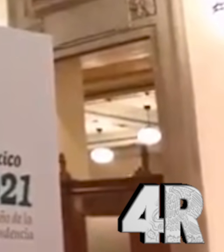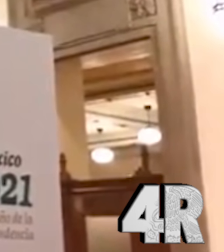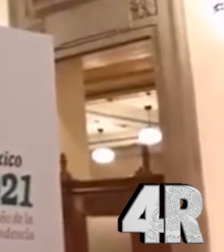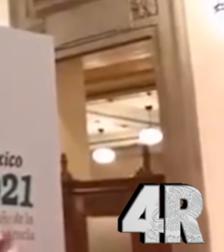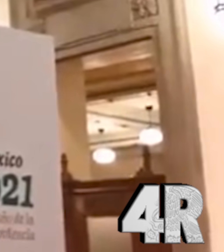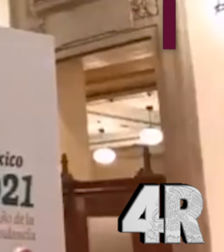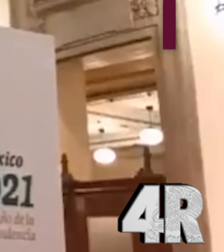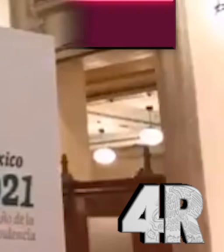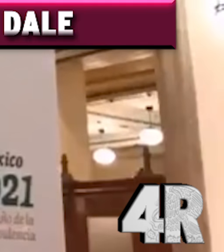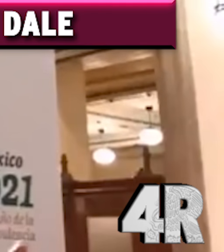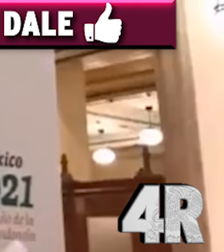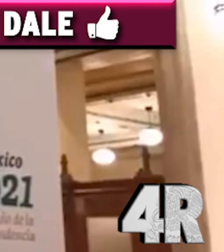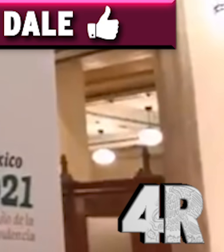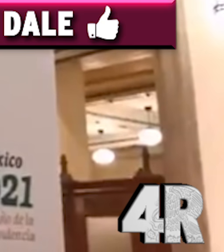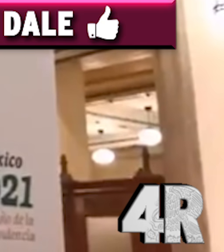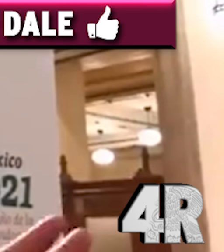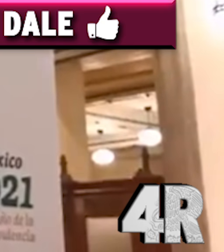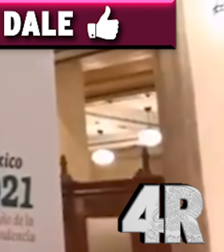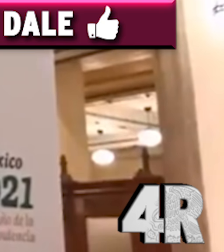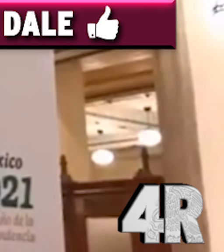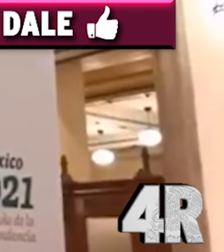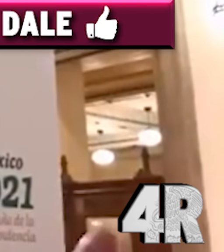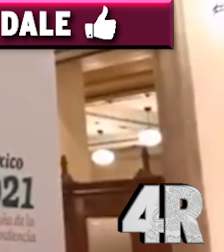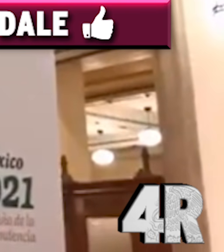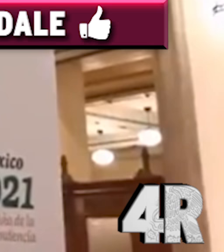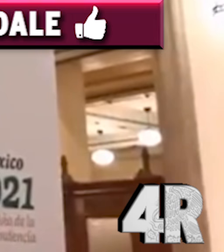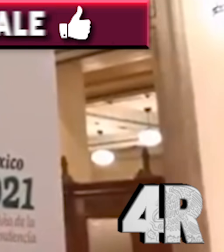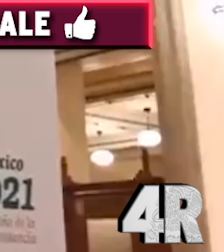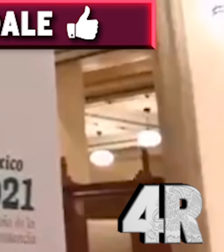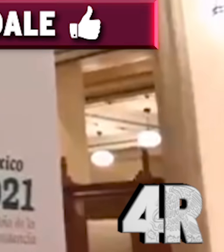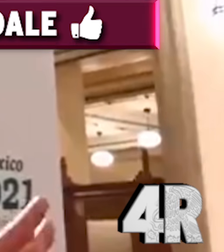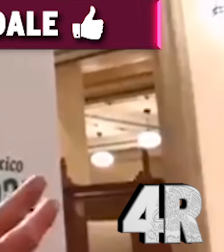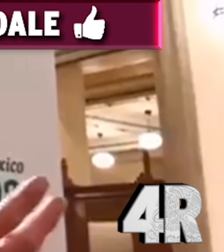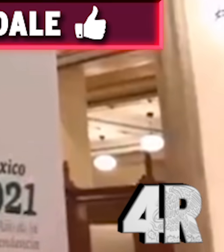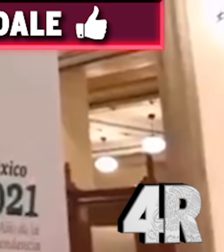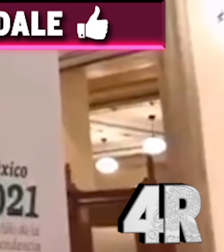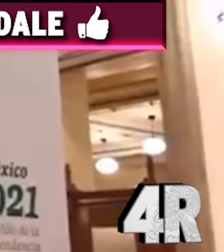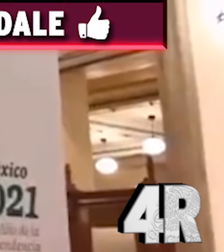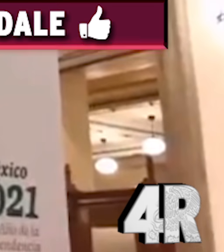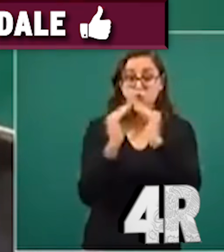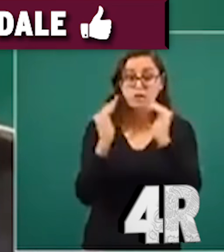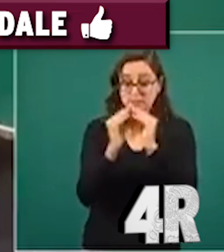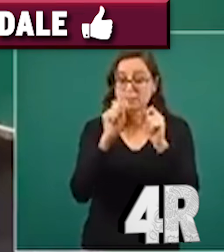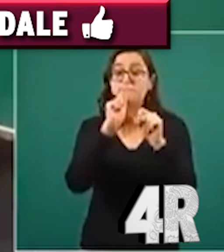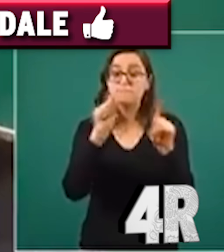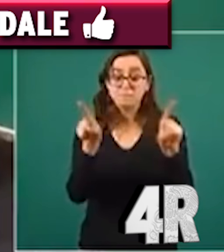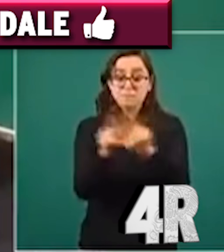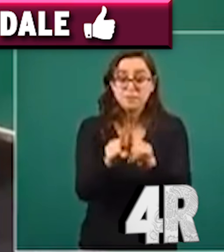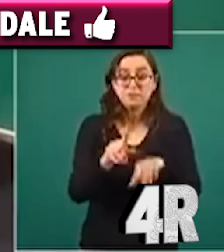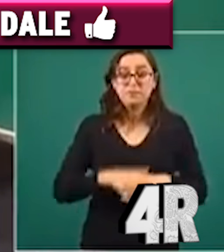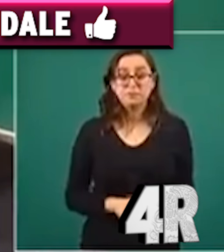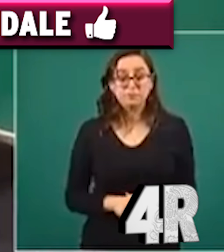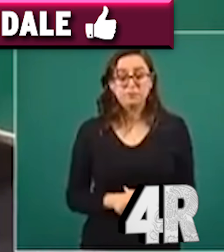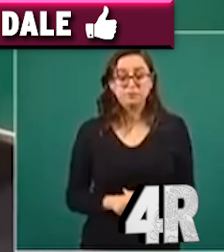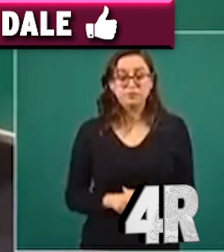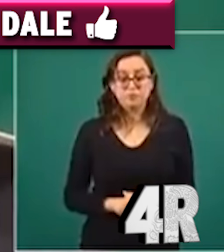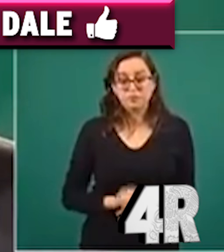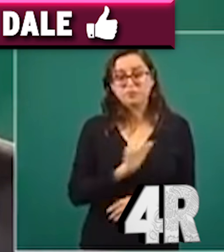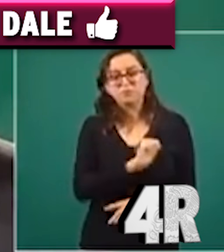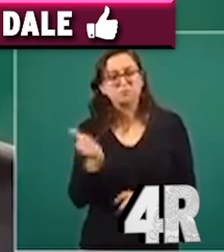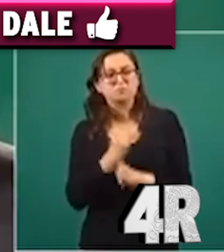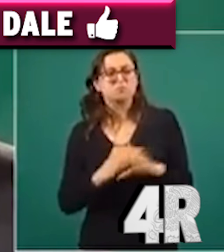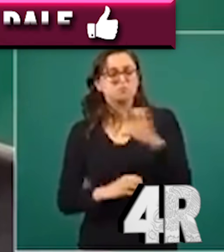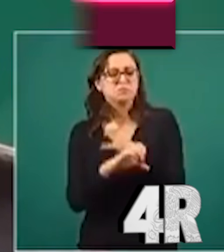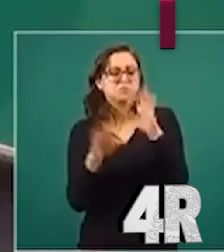de calumnias y como un verdadero genio les responde bastante elocuente, dejándolos como unos verdaderos